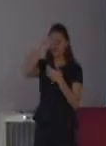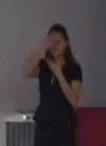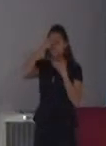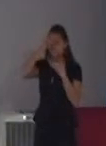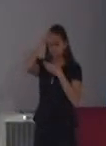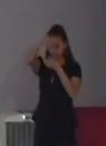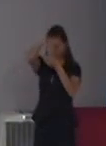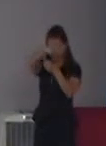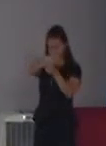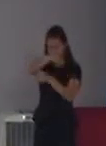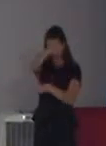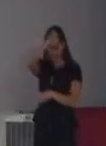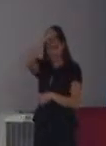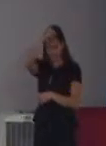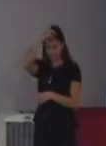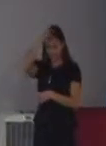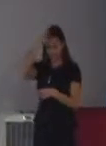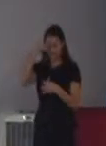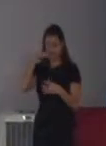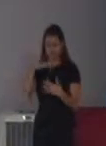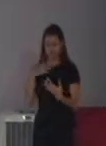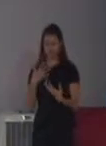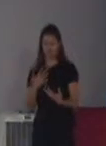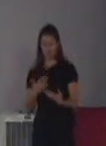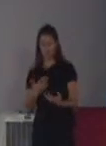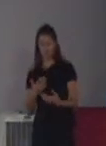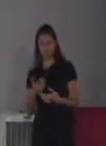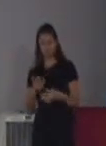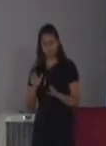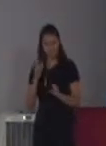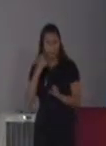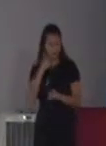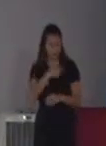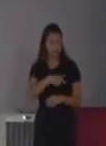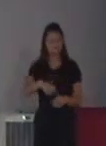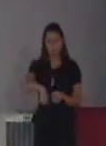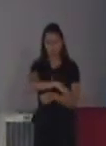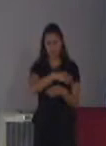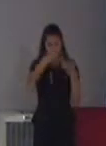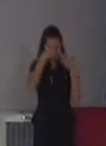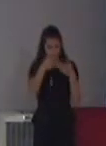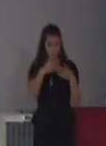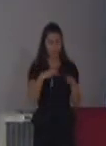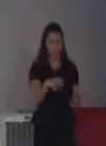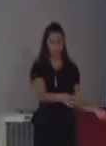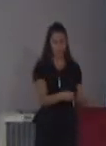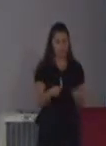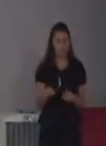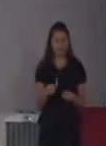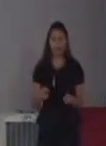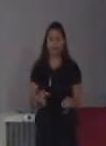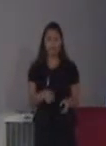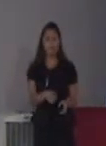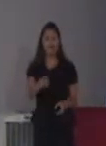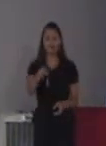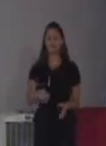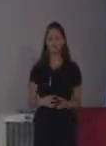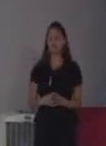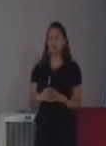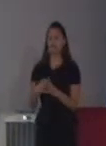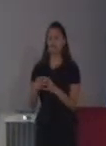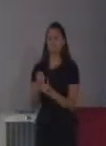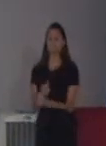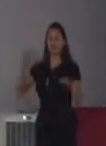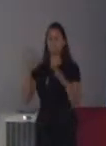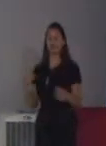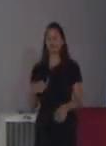con discapacidad cognitiva fue, digamos, utilizada de alguna u otra manera para poner dispositivos o explosivos, etcétera, etcétera, en